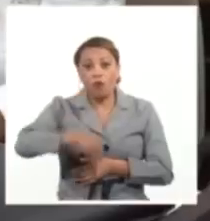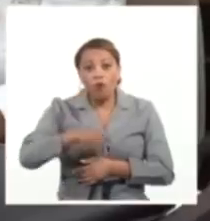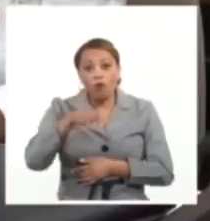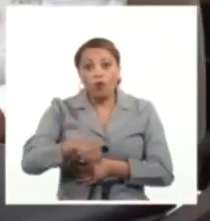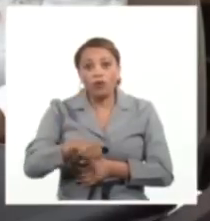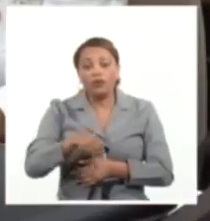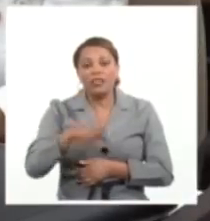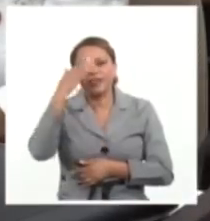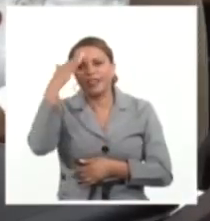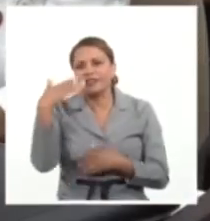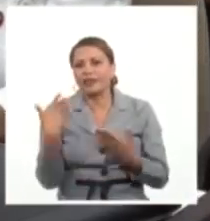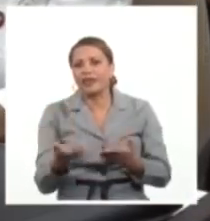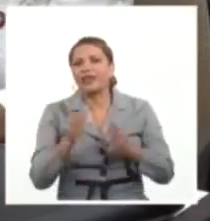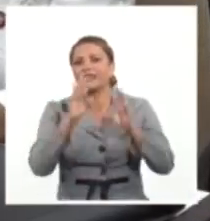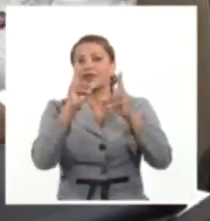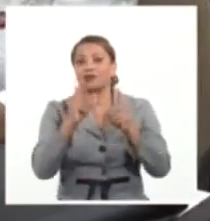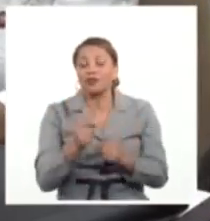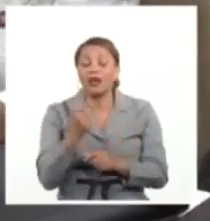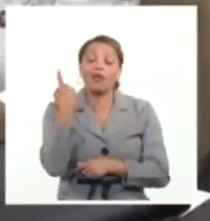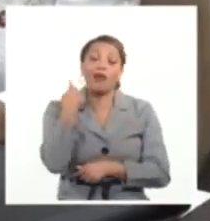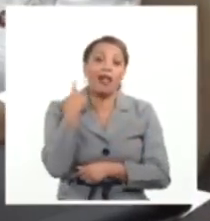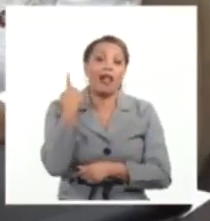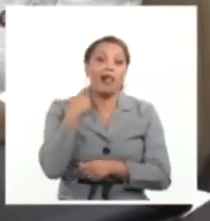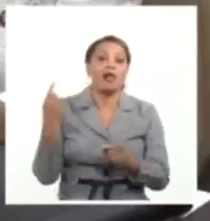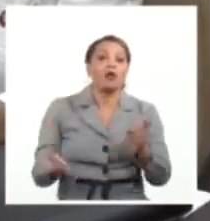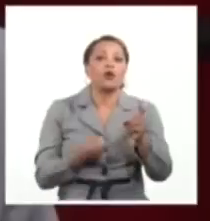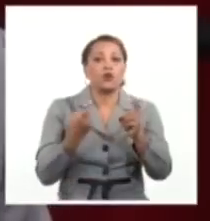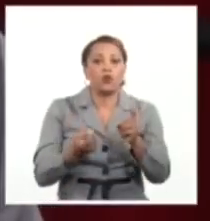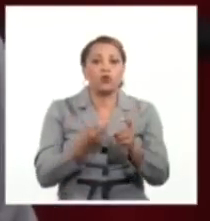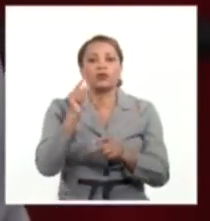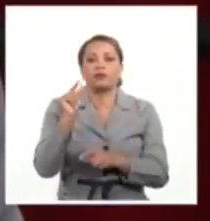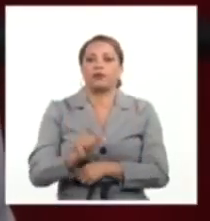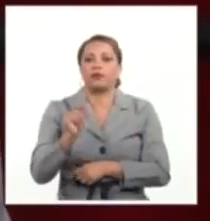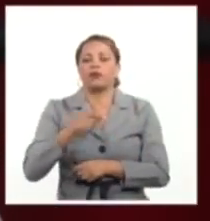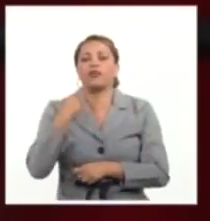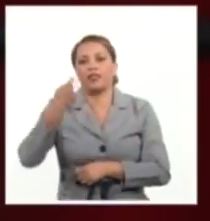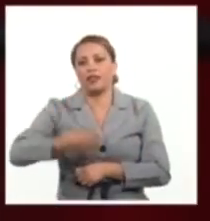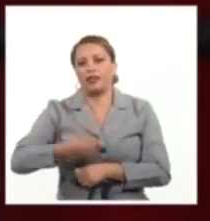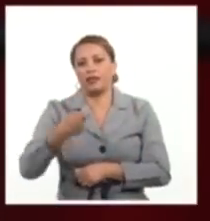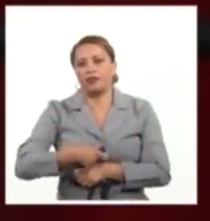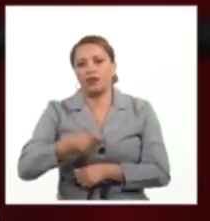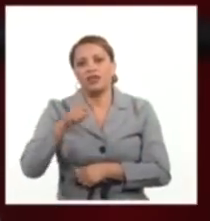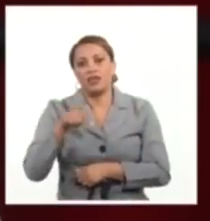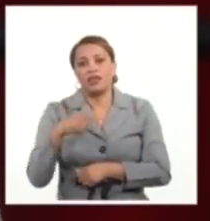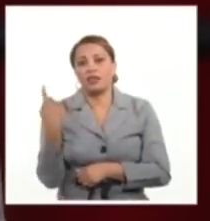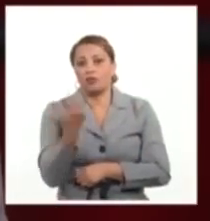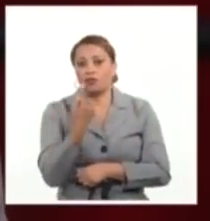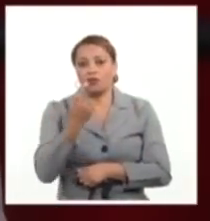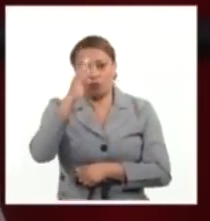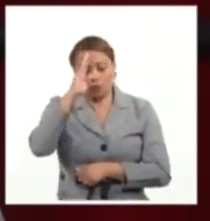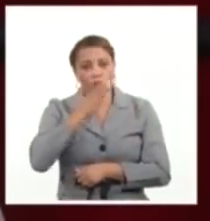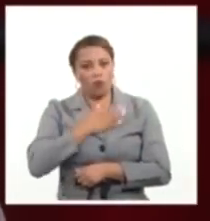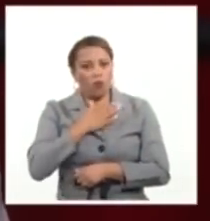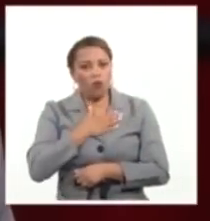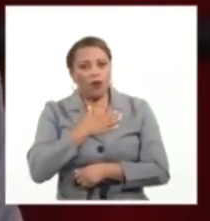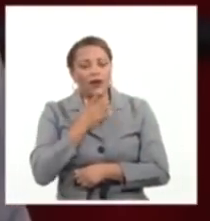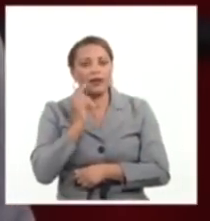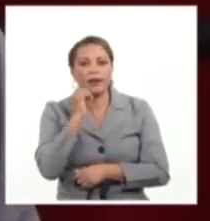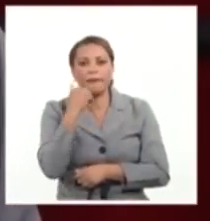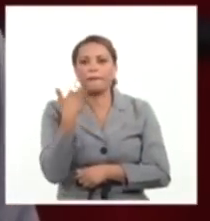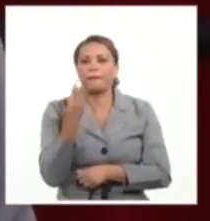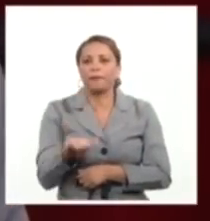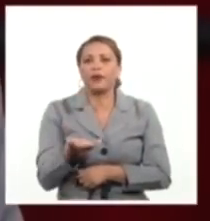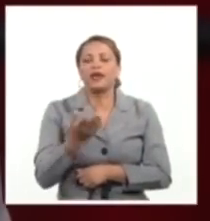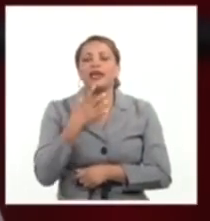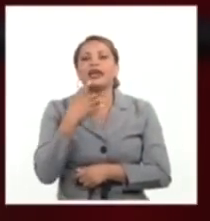es el resultado de siglos de lucha de la humanidad por sus derechos, y en nuestro caso como nación es además